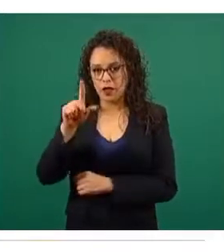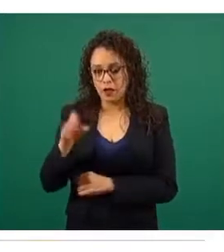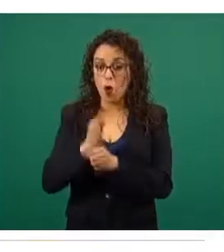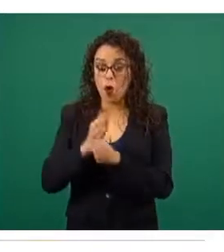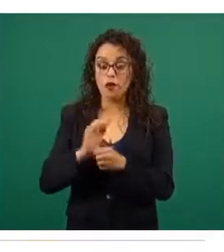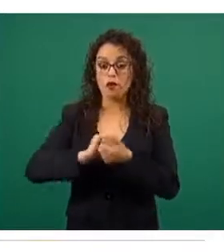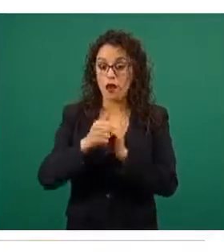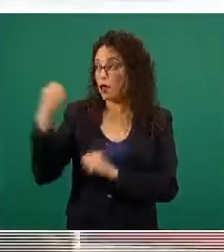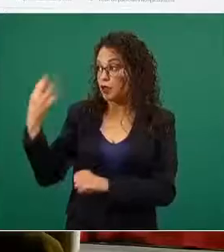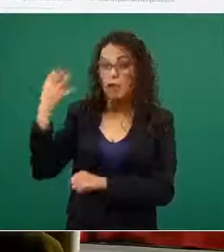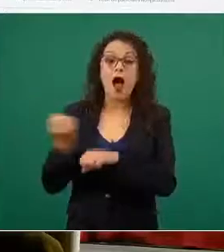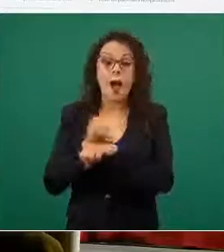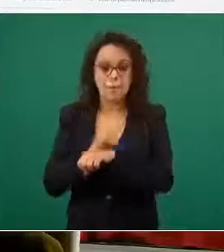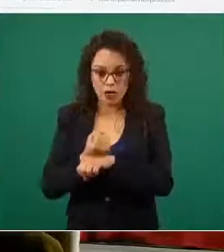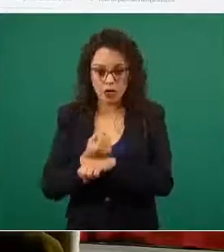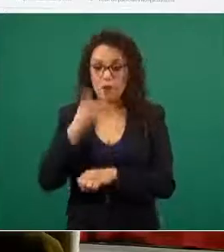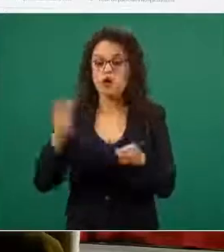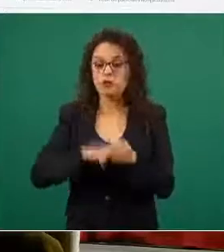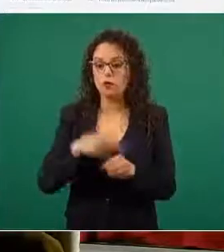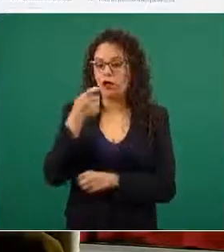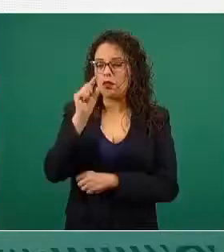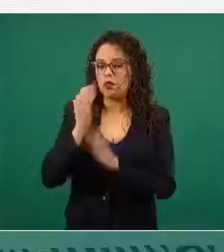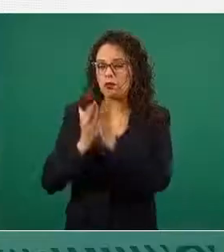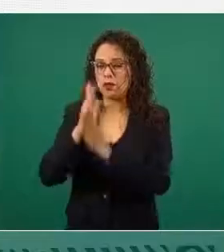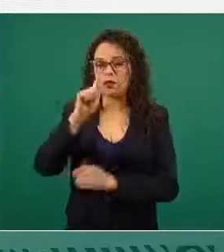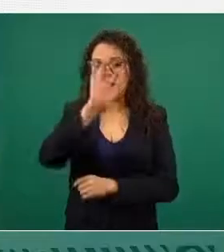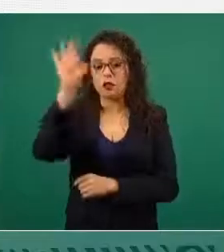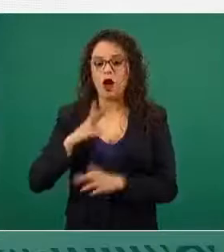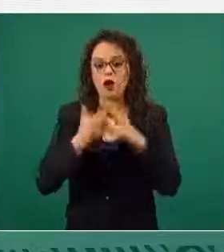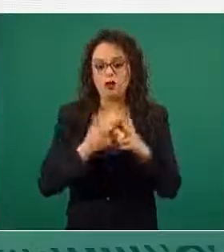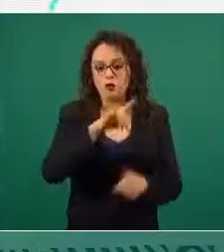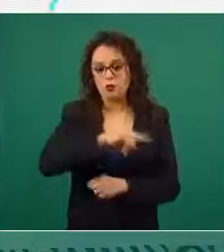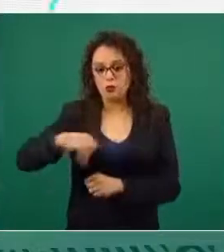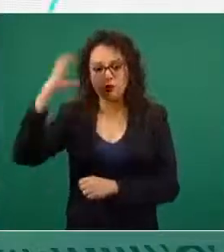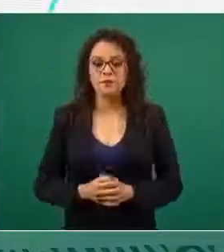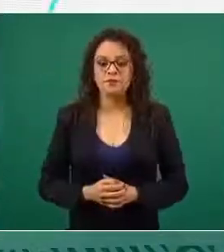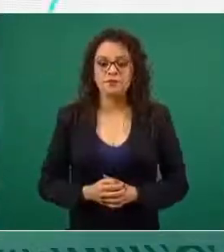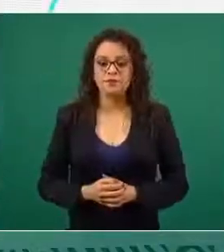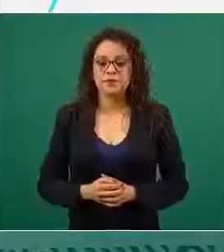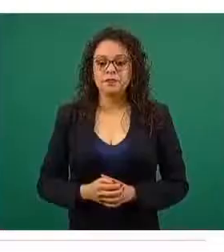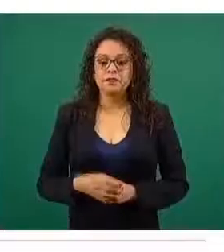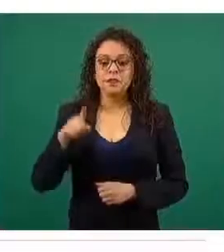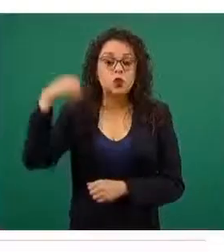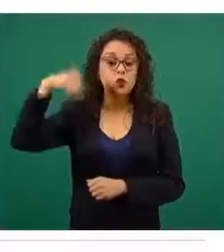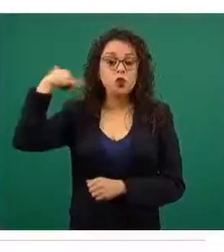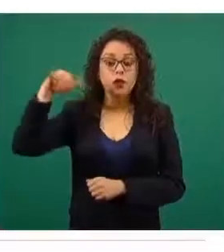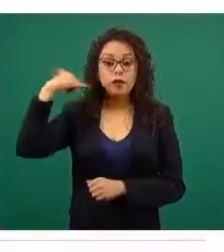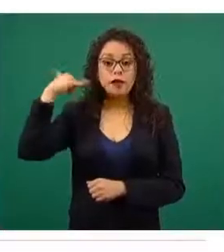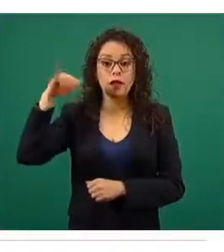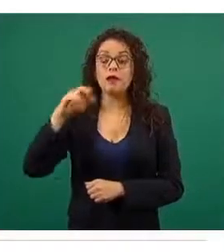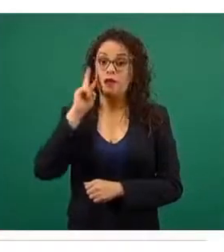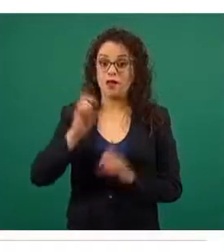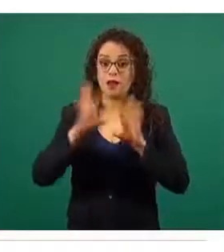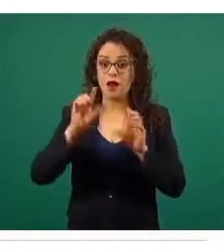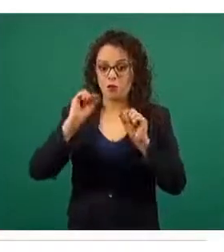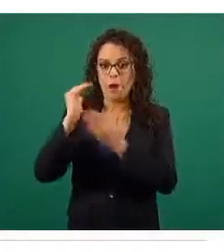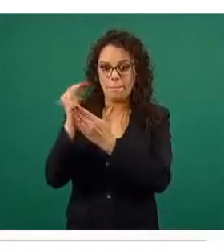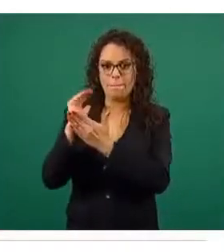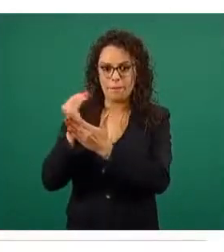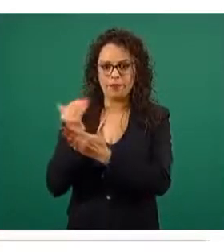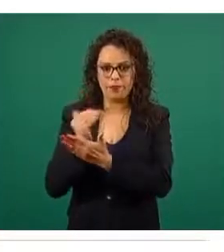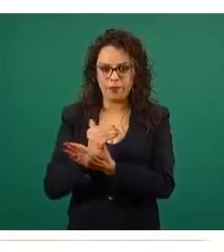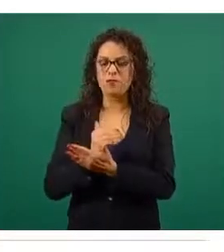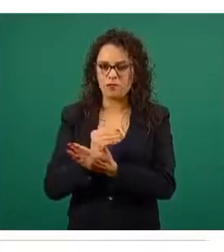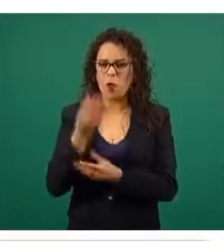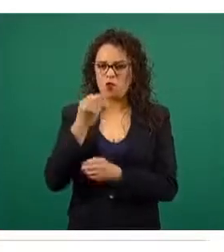La siguiente, y la hospitalización, una tendencia muy ligera a la alza con 70% de disponibilidad hospitalaria. La siguiente, Yucatán en general con tendencia a la baja, también tuvo variaciones